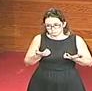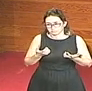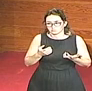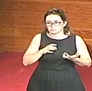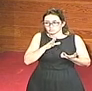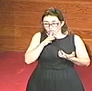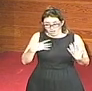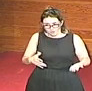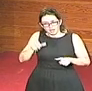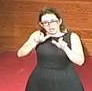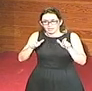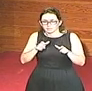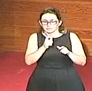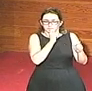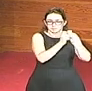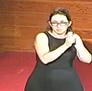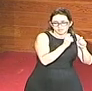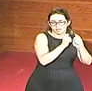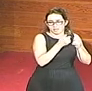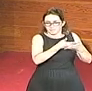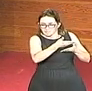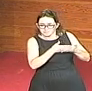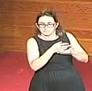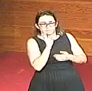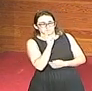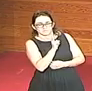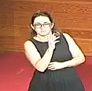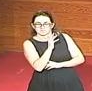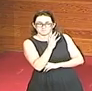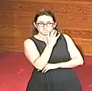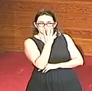desconfía más de la prensa, de los medios. Entonces, bueno, vamos a ir